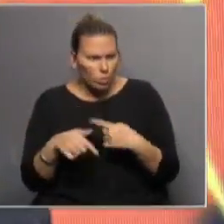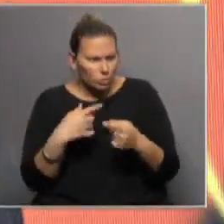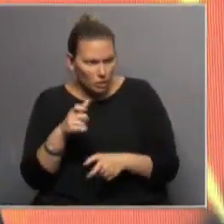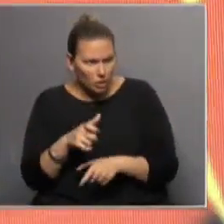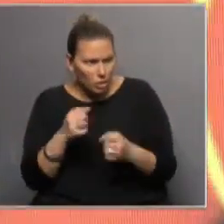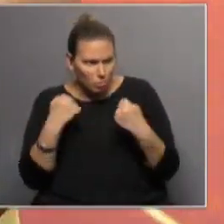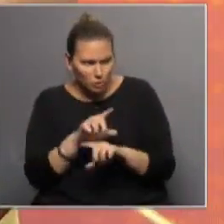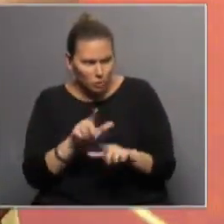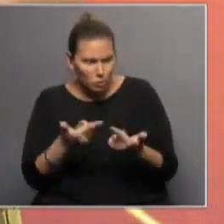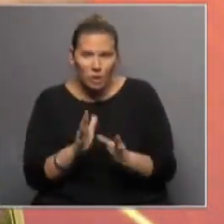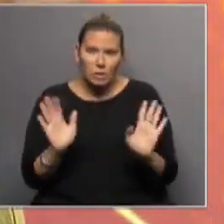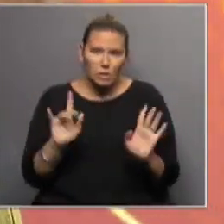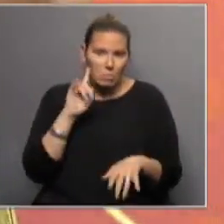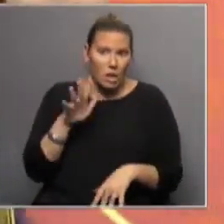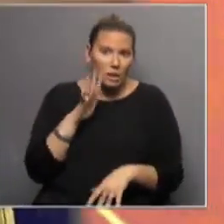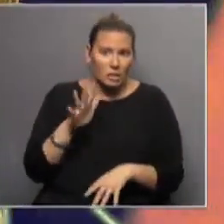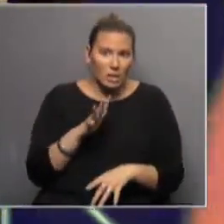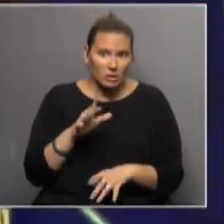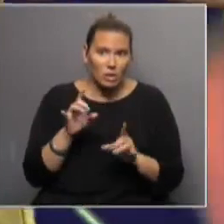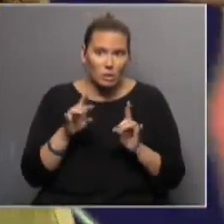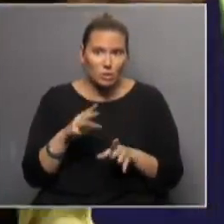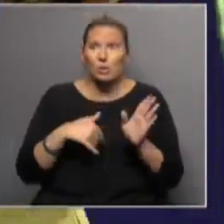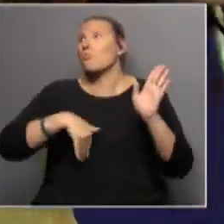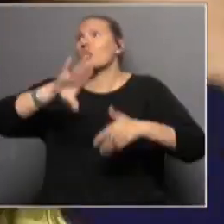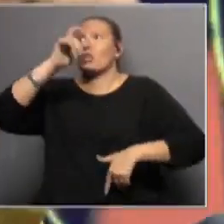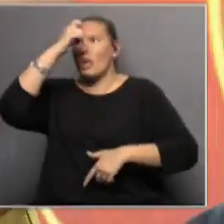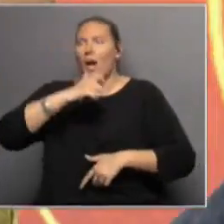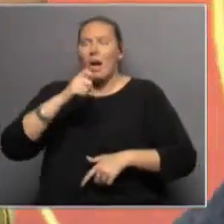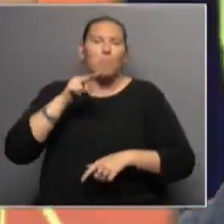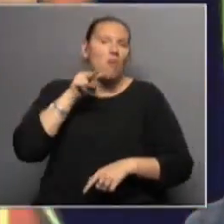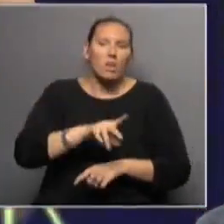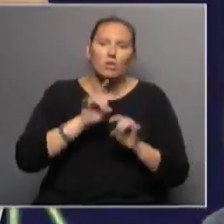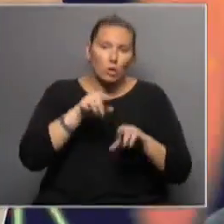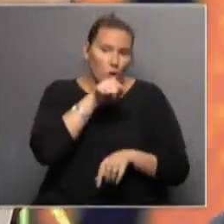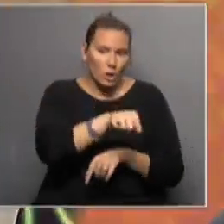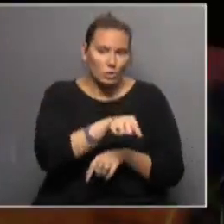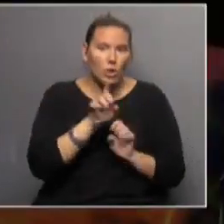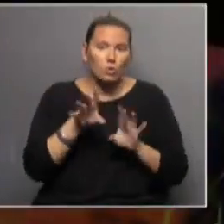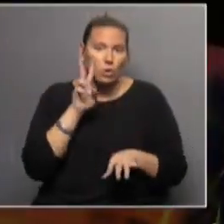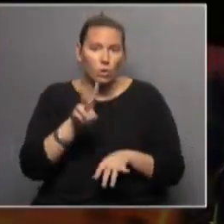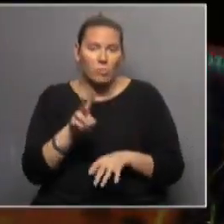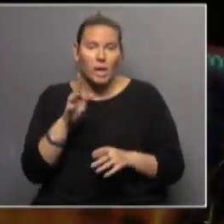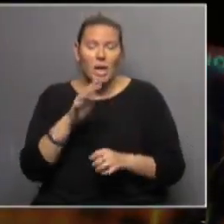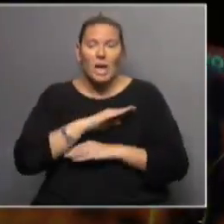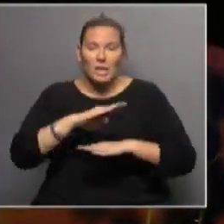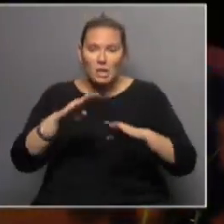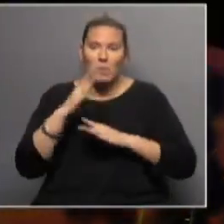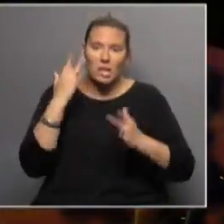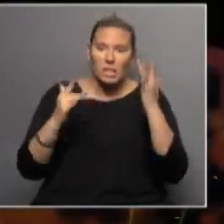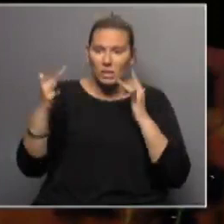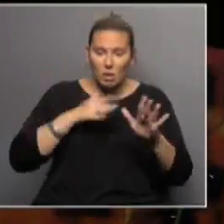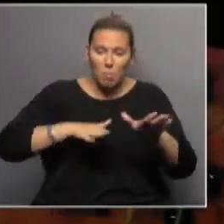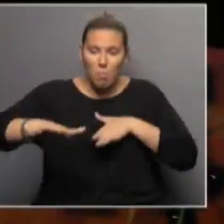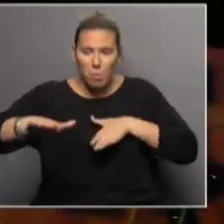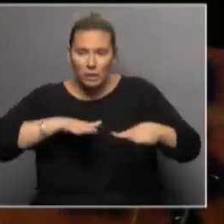Campos. Sí, sí, me imagino. ¿Cuánta gente que solo soy ve? Soy una mayoría, soy una mayoría. No, pero hay mucha gente que solo ve la gimnasia artística y el patín en los Juegos